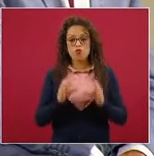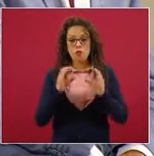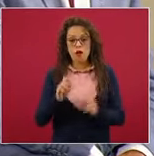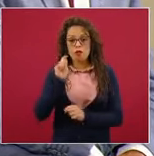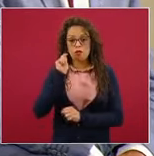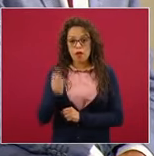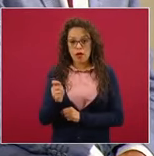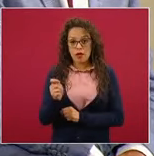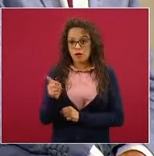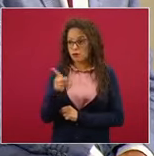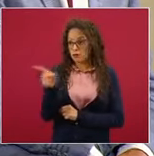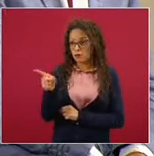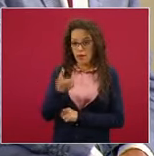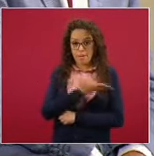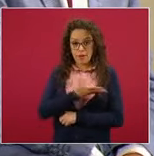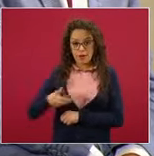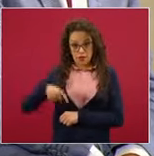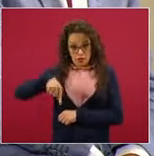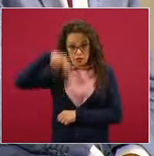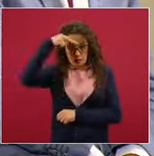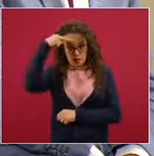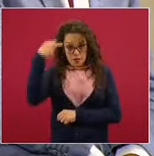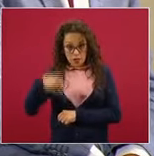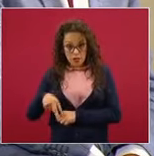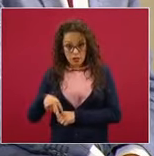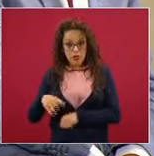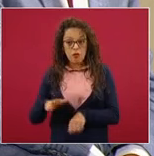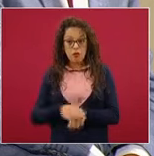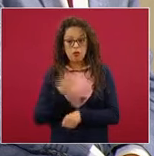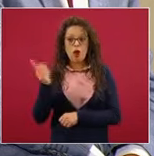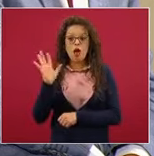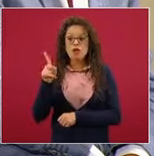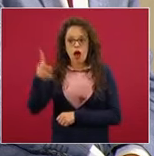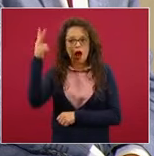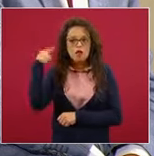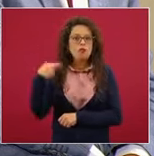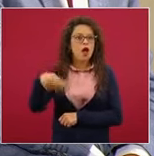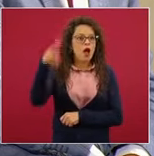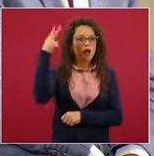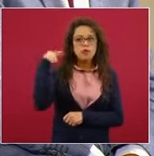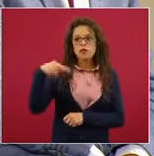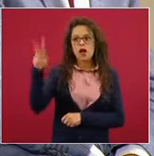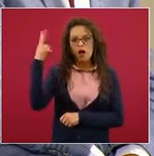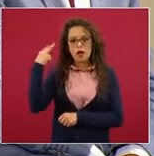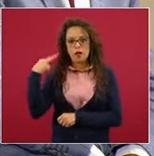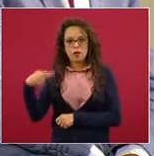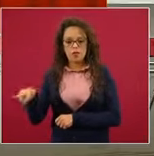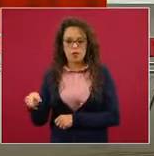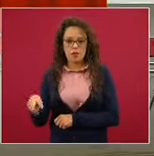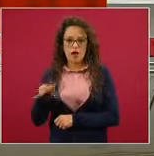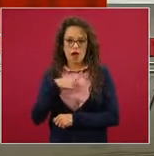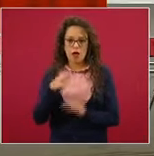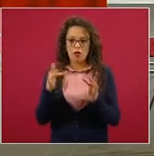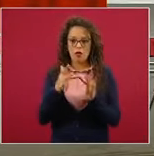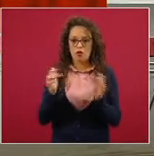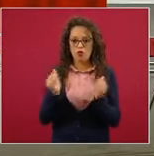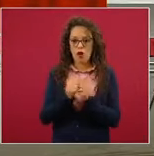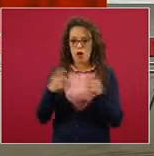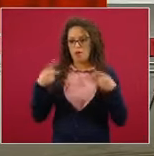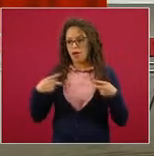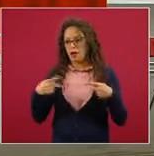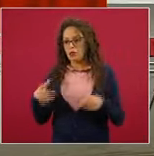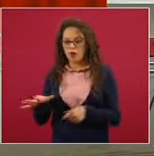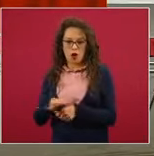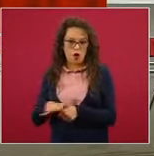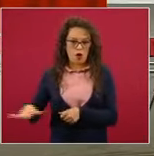nuestro país, tomando en cuenta, bueno, que ya salió a giras y se reúne con gente pues en sus